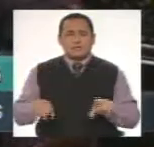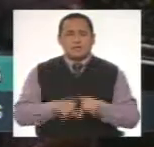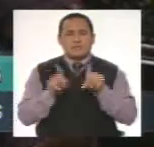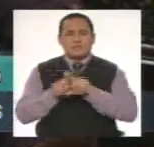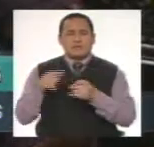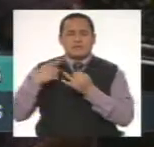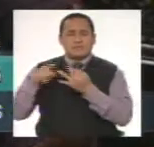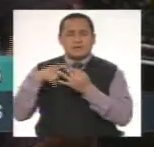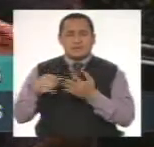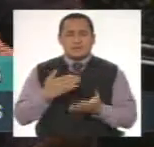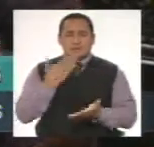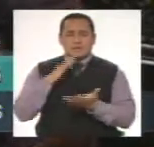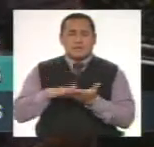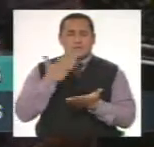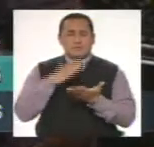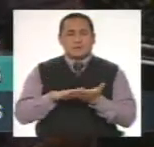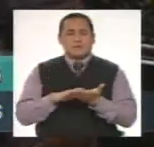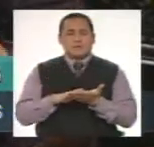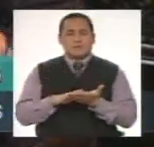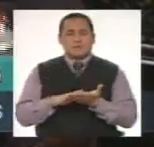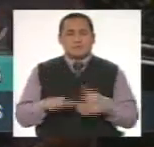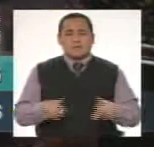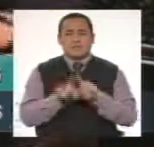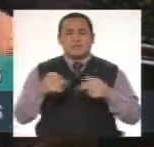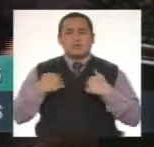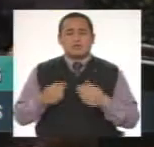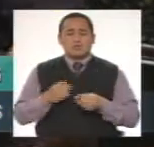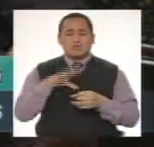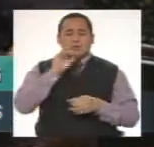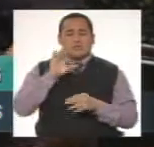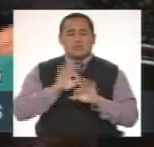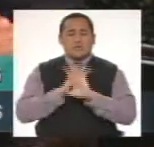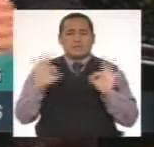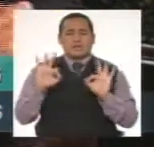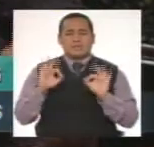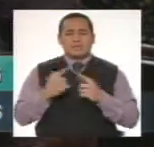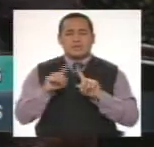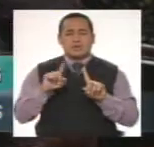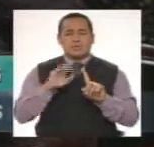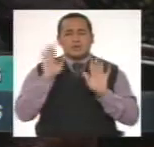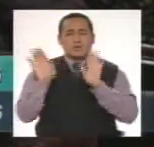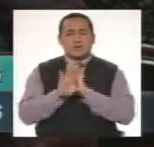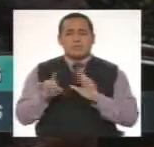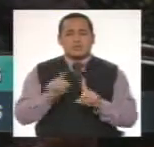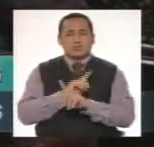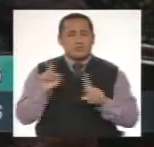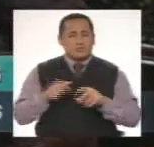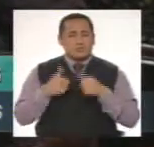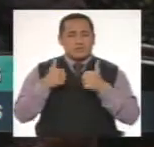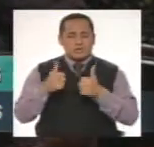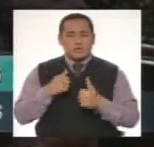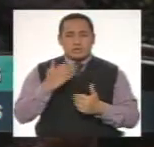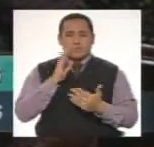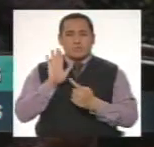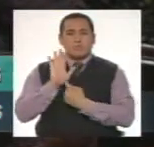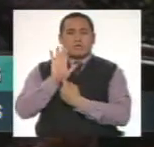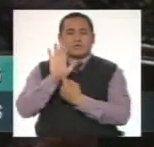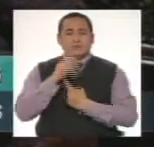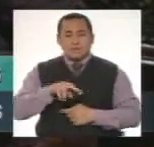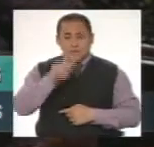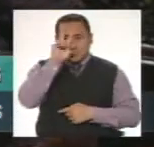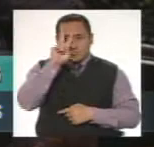Por diversas razones sobre las cuales yo no puedo opinar en esos detalles. Pero sí, no es una buena imagen para el